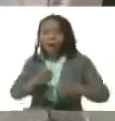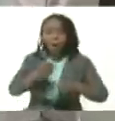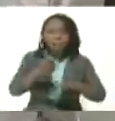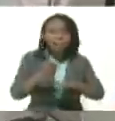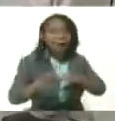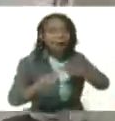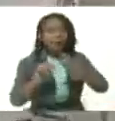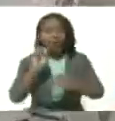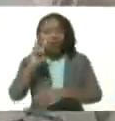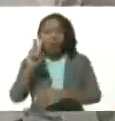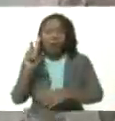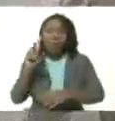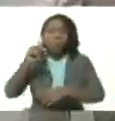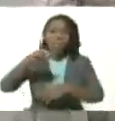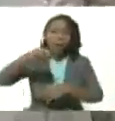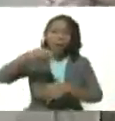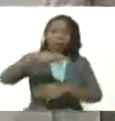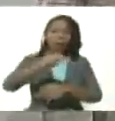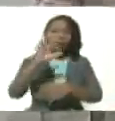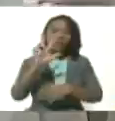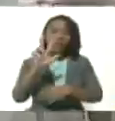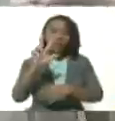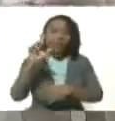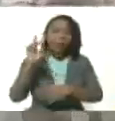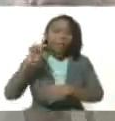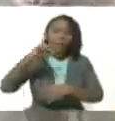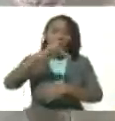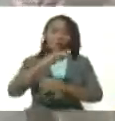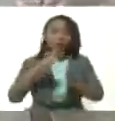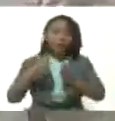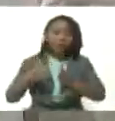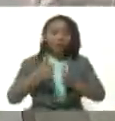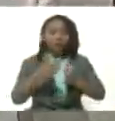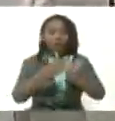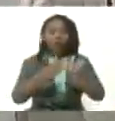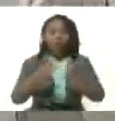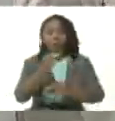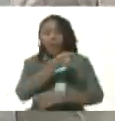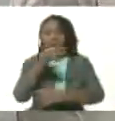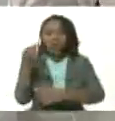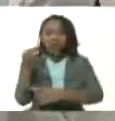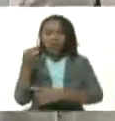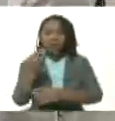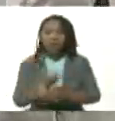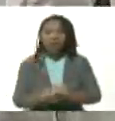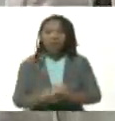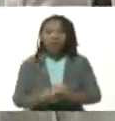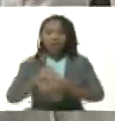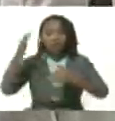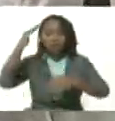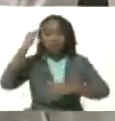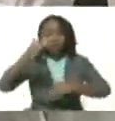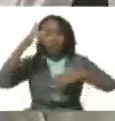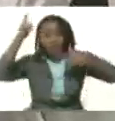pasos, tres pasos en la dirección correcta. Comandante Chávez, en los años